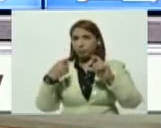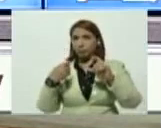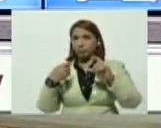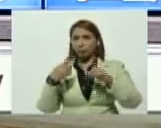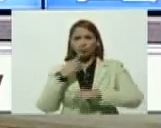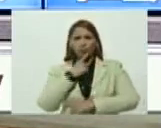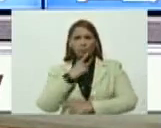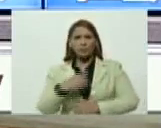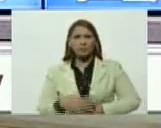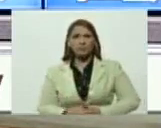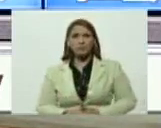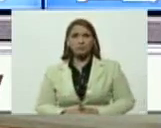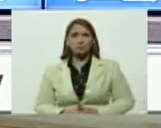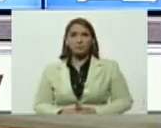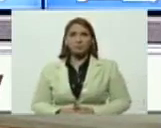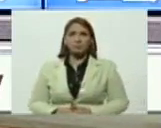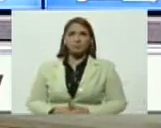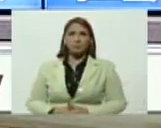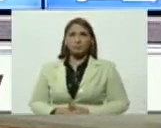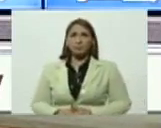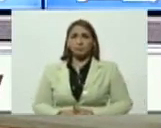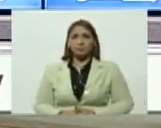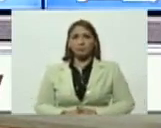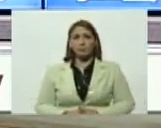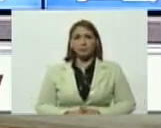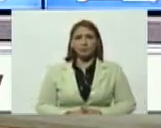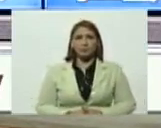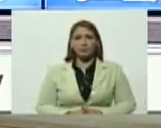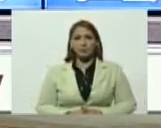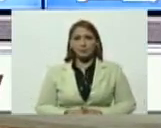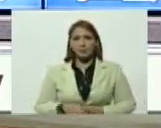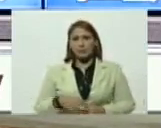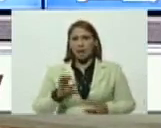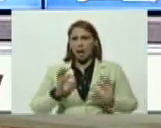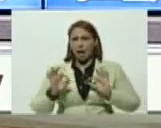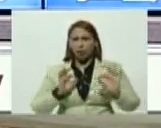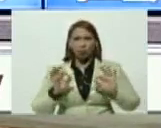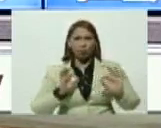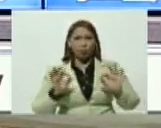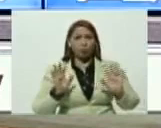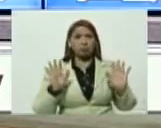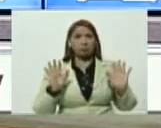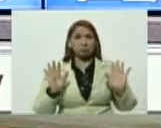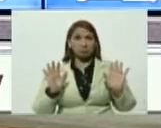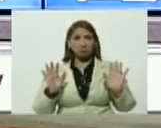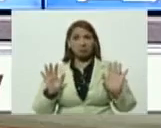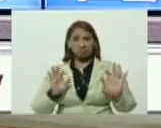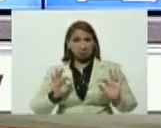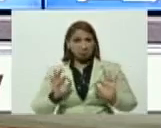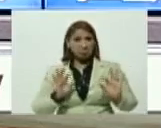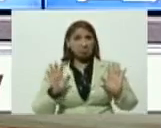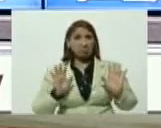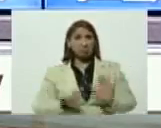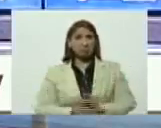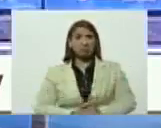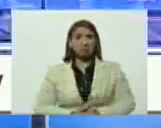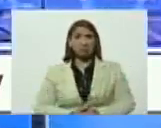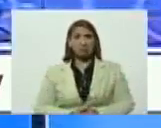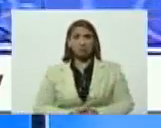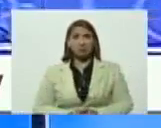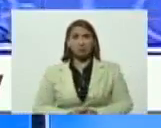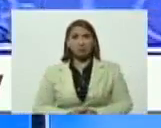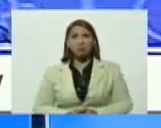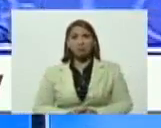de... John Travolta. Tiene nombre de artista, compadre. Y físico